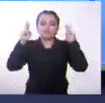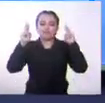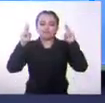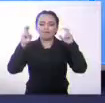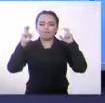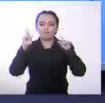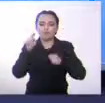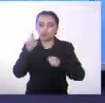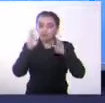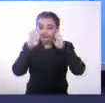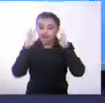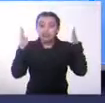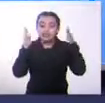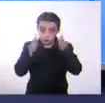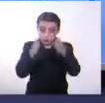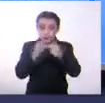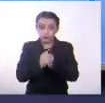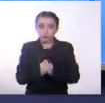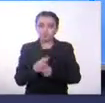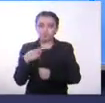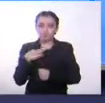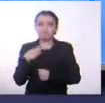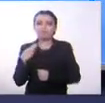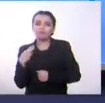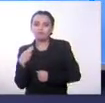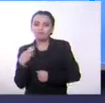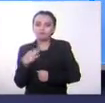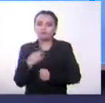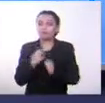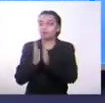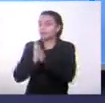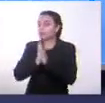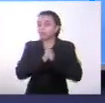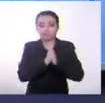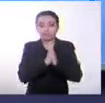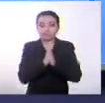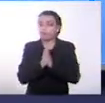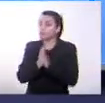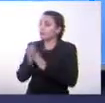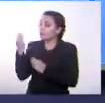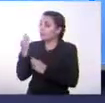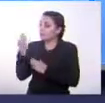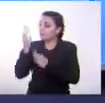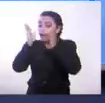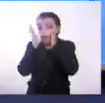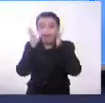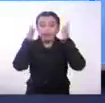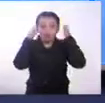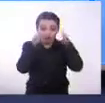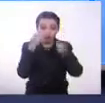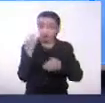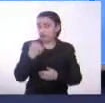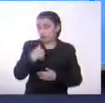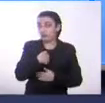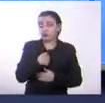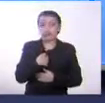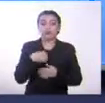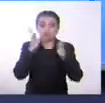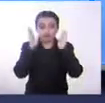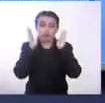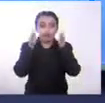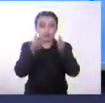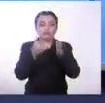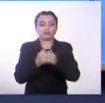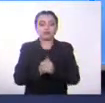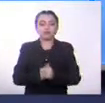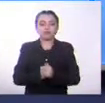mucha atención. Así que les invito a que pidamos silencio en nuestra casa para que todos nuestros familiares nos ayuden. Y también